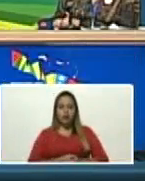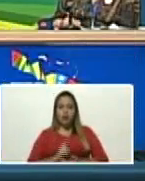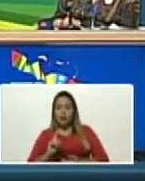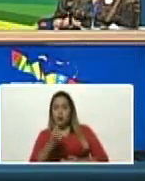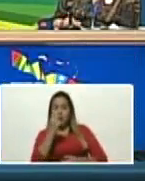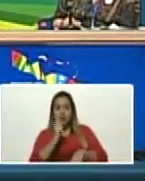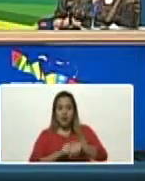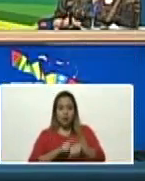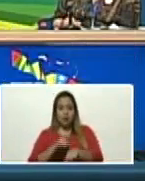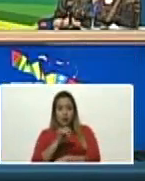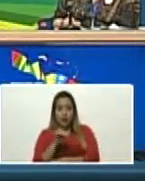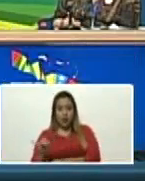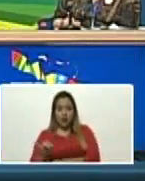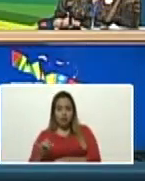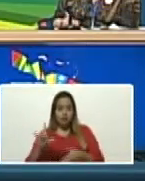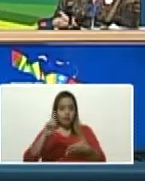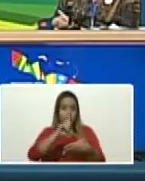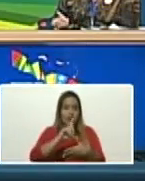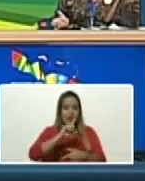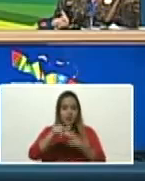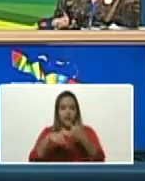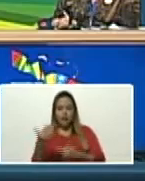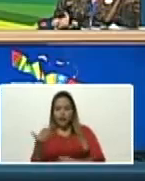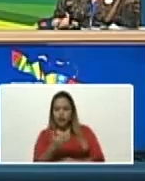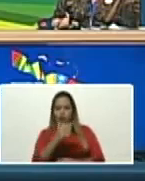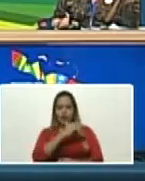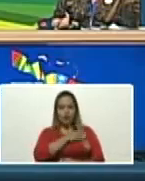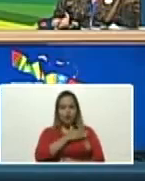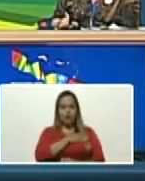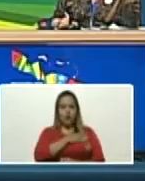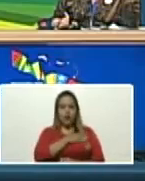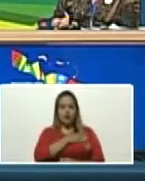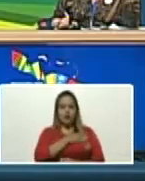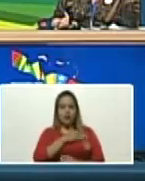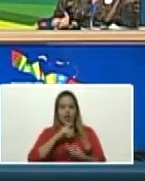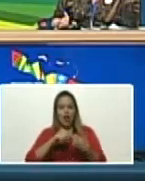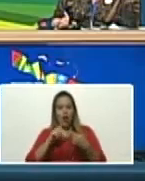continente. Después llegó Lula, Néstor,